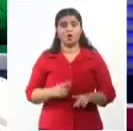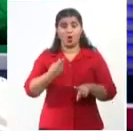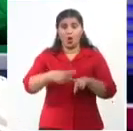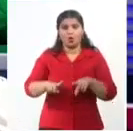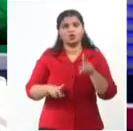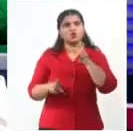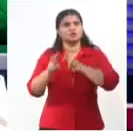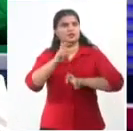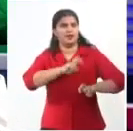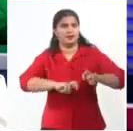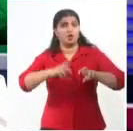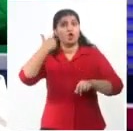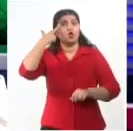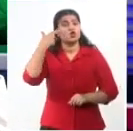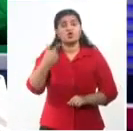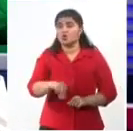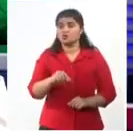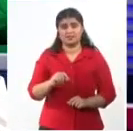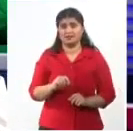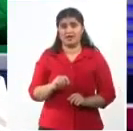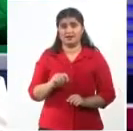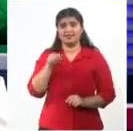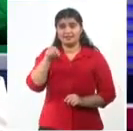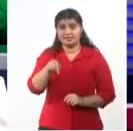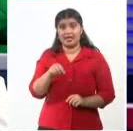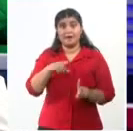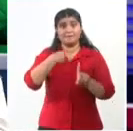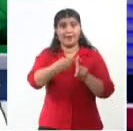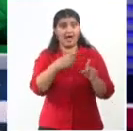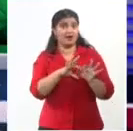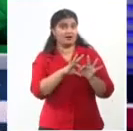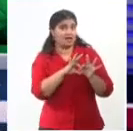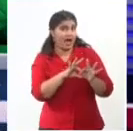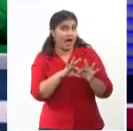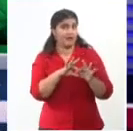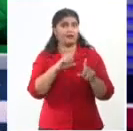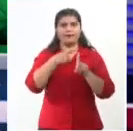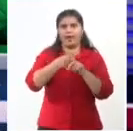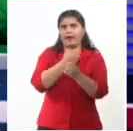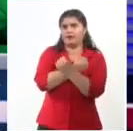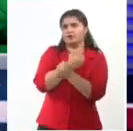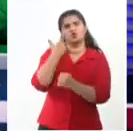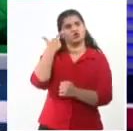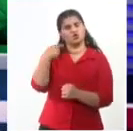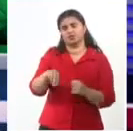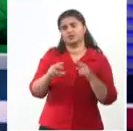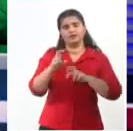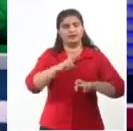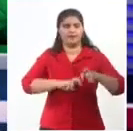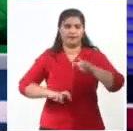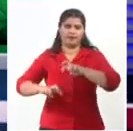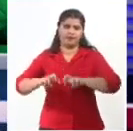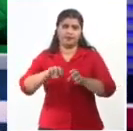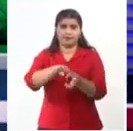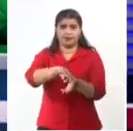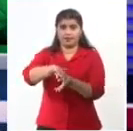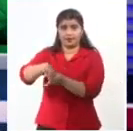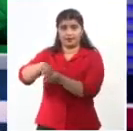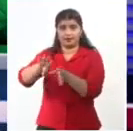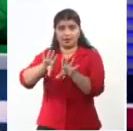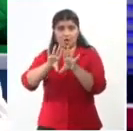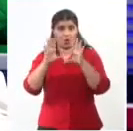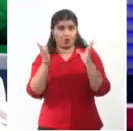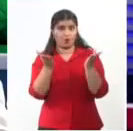Y sobre todo, el más importante es si las vacunas que están en el mundo, si las vacunas que